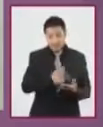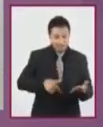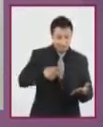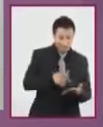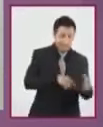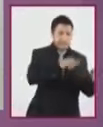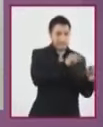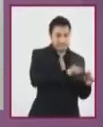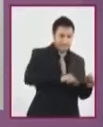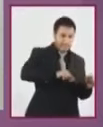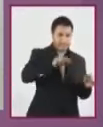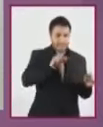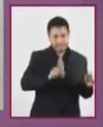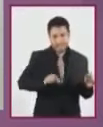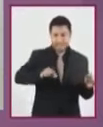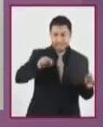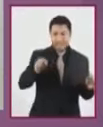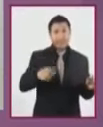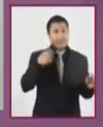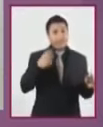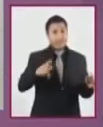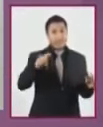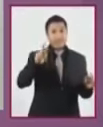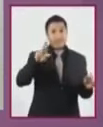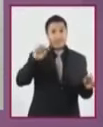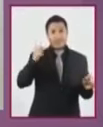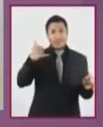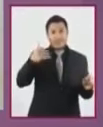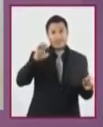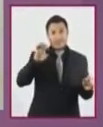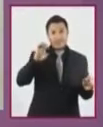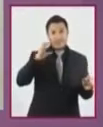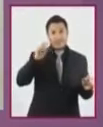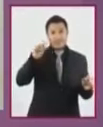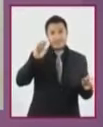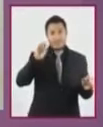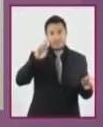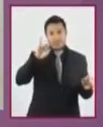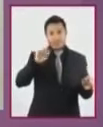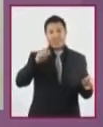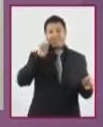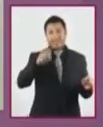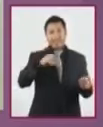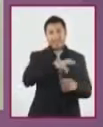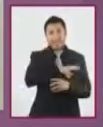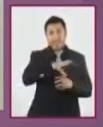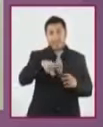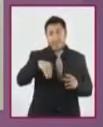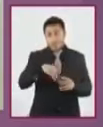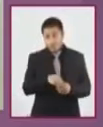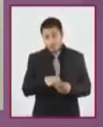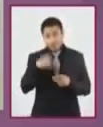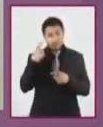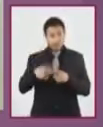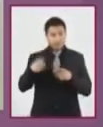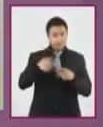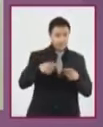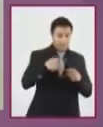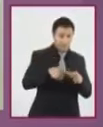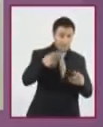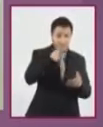así la trayectoria del móvil. La trayectoria es el conjunto de posiciones distintas que